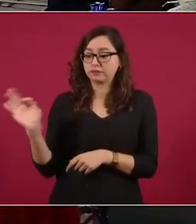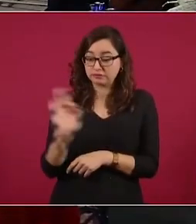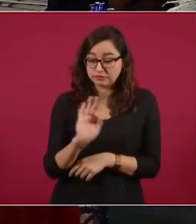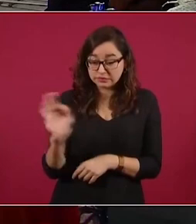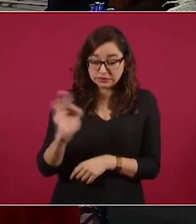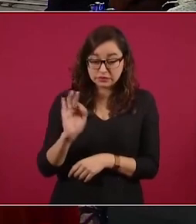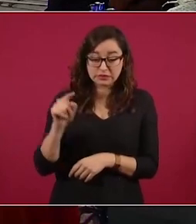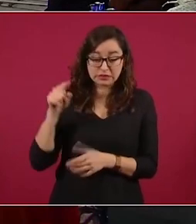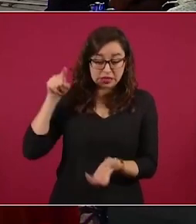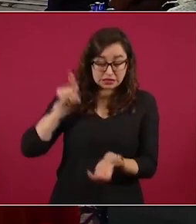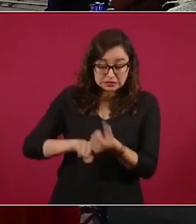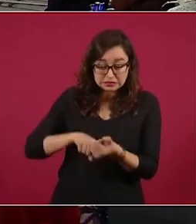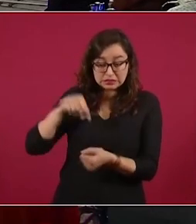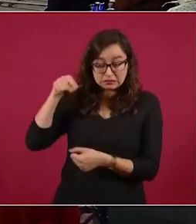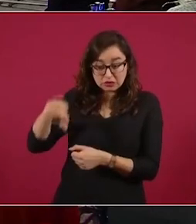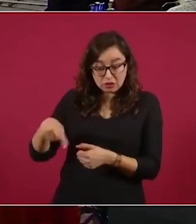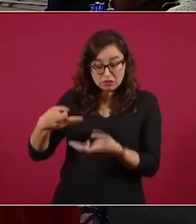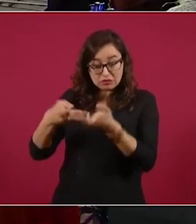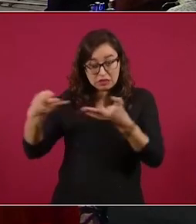subterráneos,